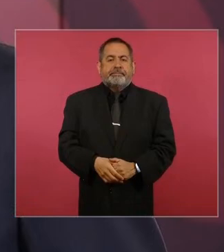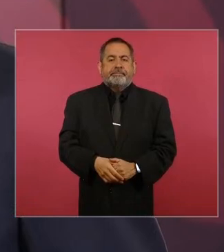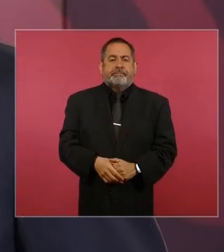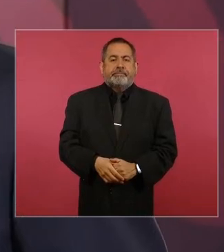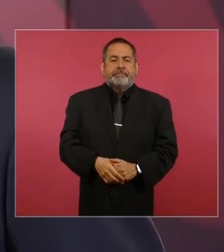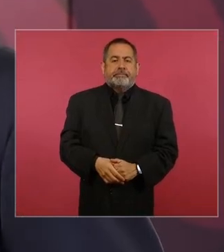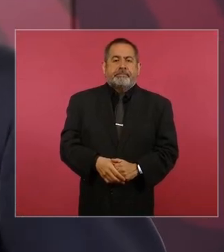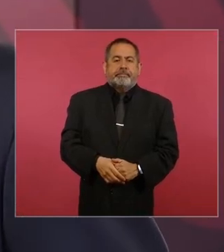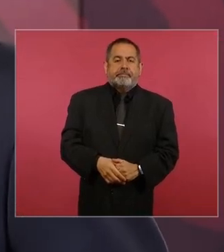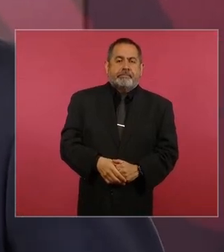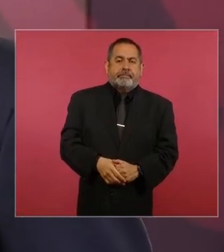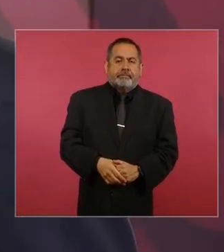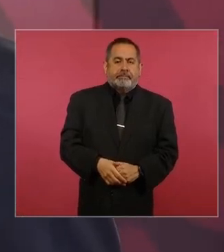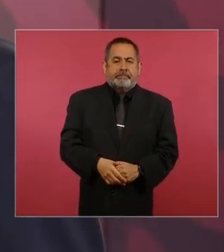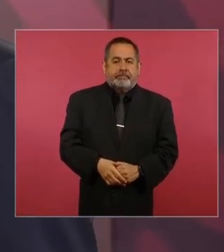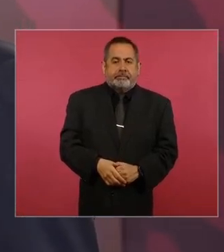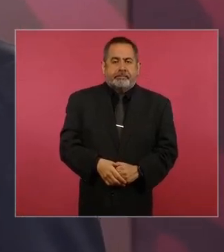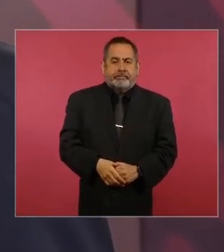No